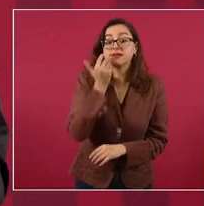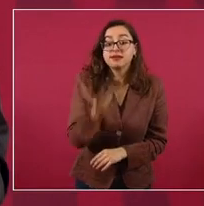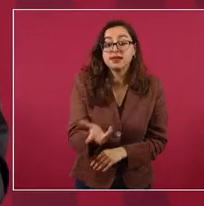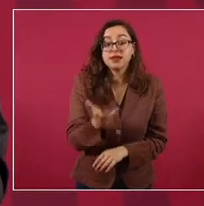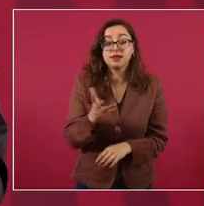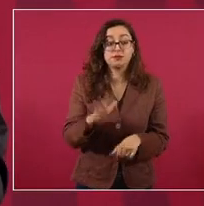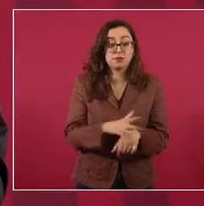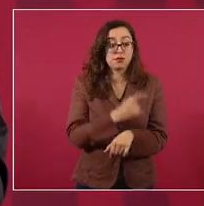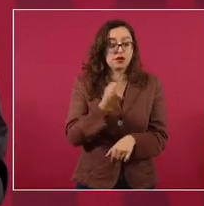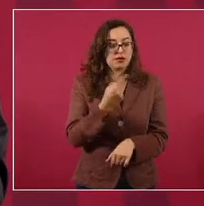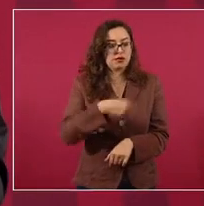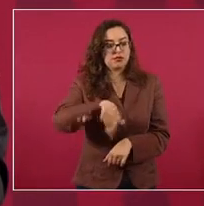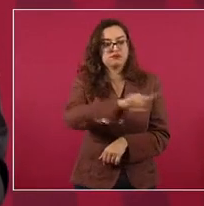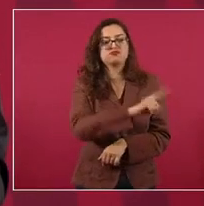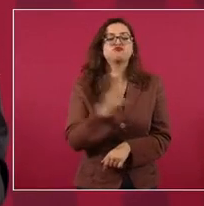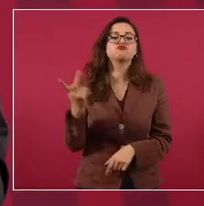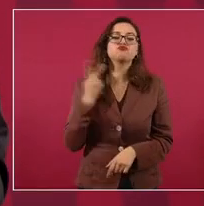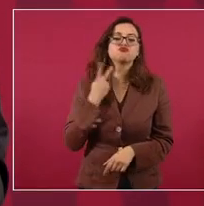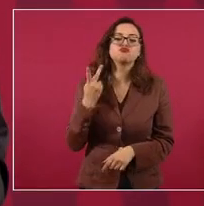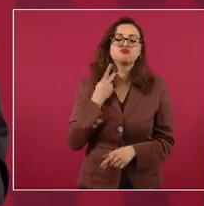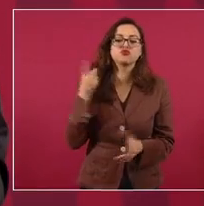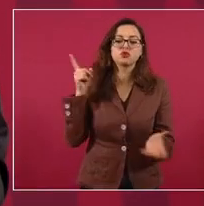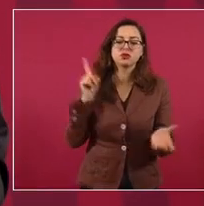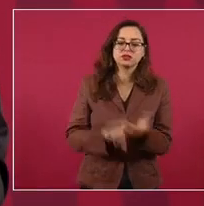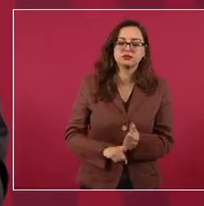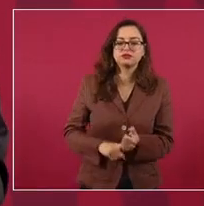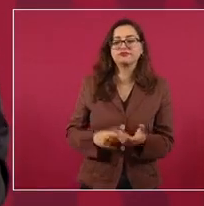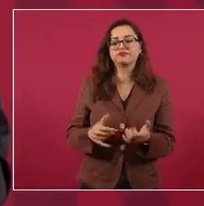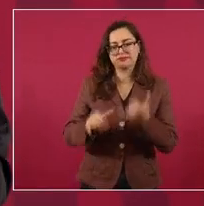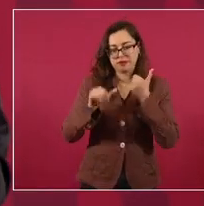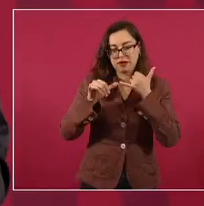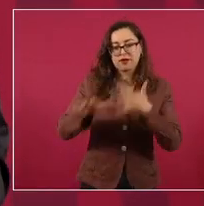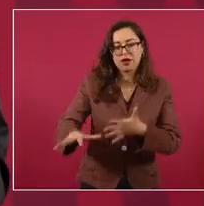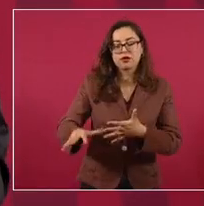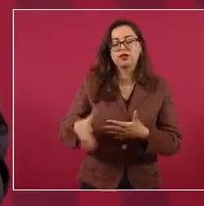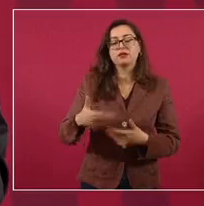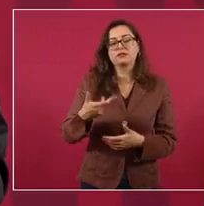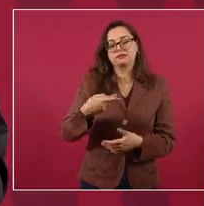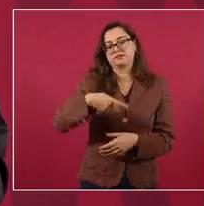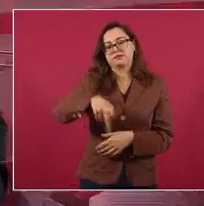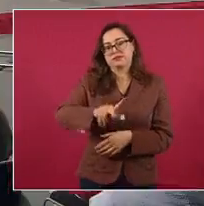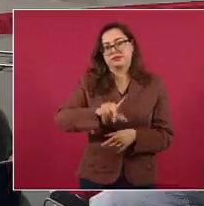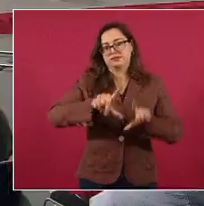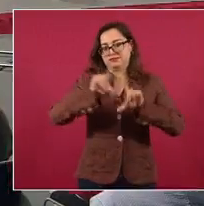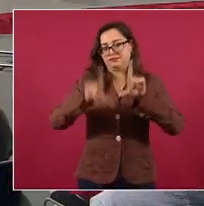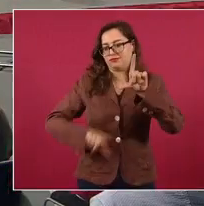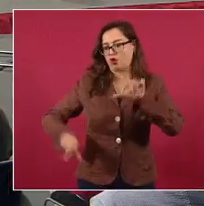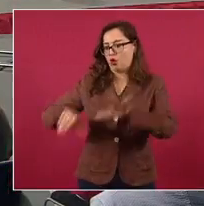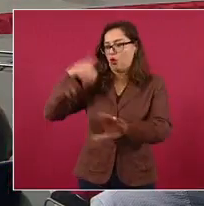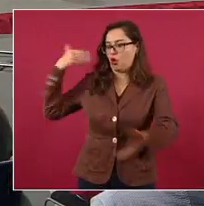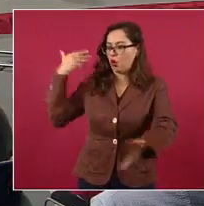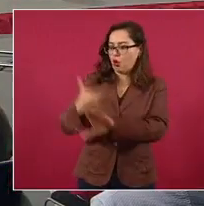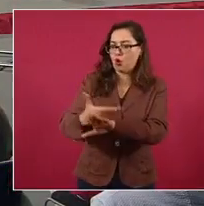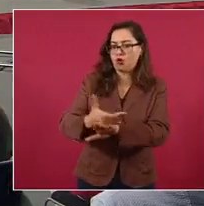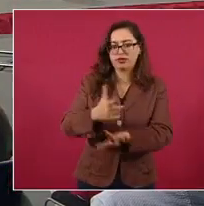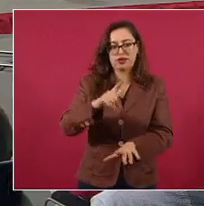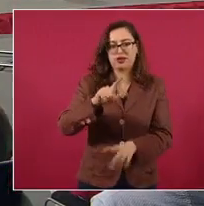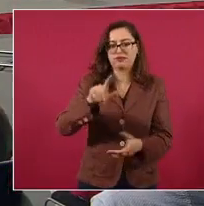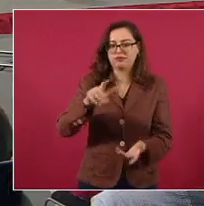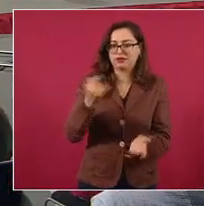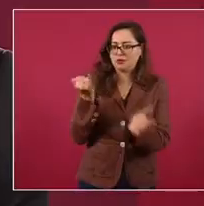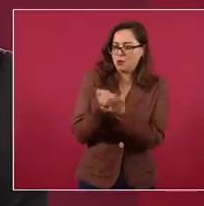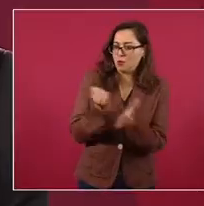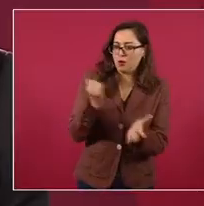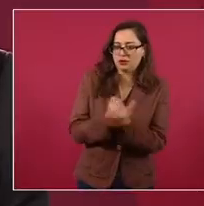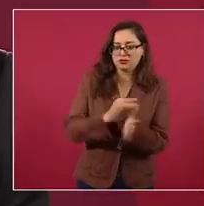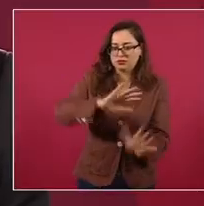señaló que esto pues va en contra del país, porque finalmente es una afectación al interés público y a las finanzas nacionales.